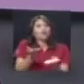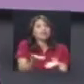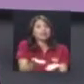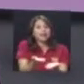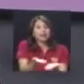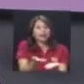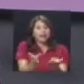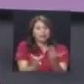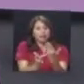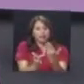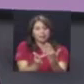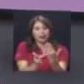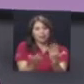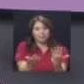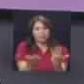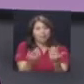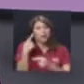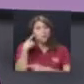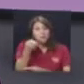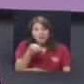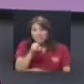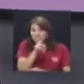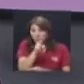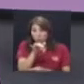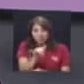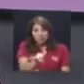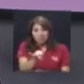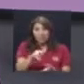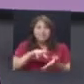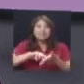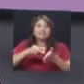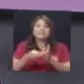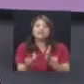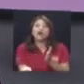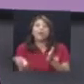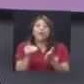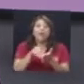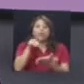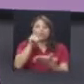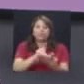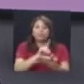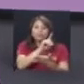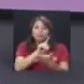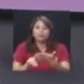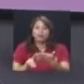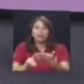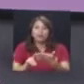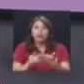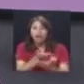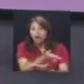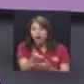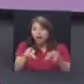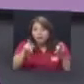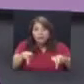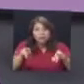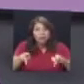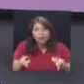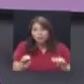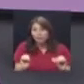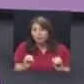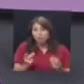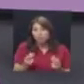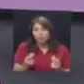por el caso contrario hacemos una discriminación de nuevo verdad para las personas que no cuenten con recursos económicos